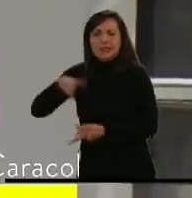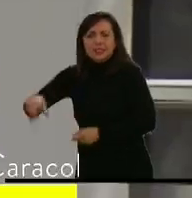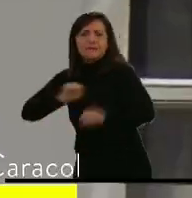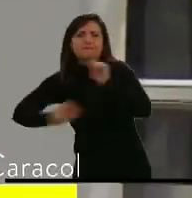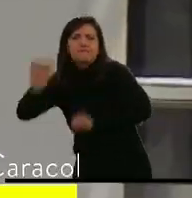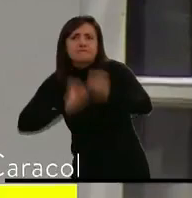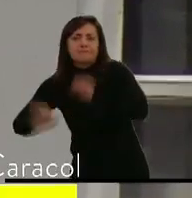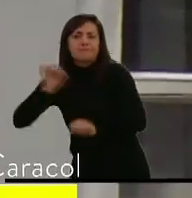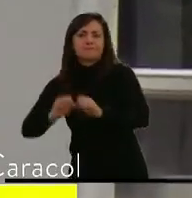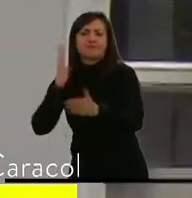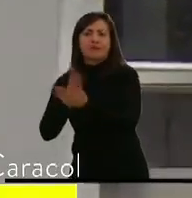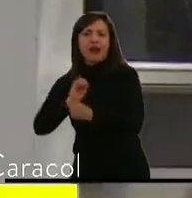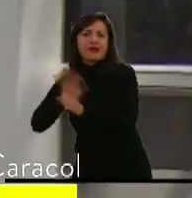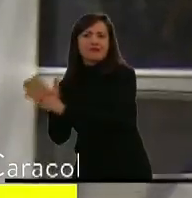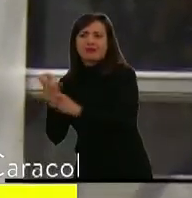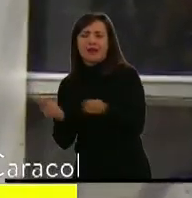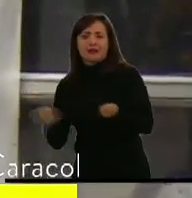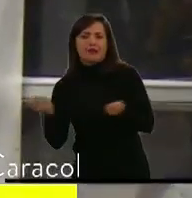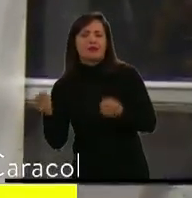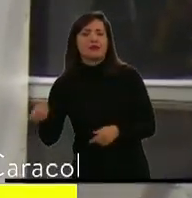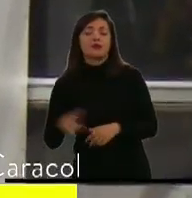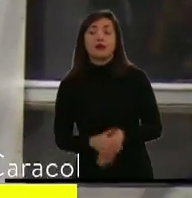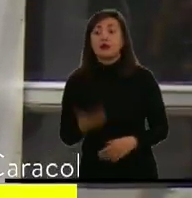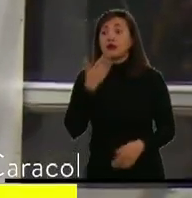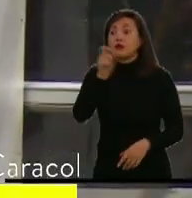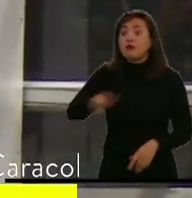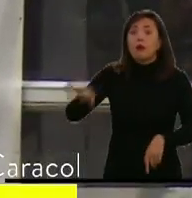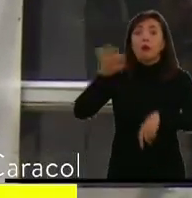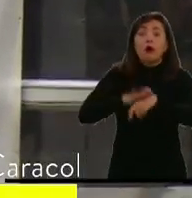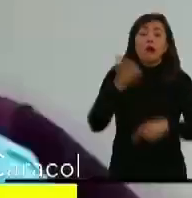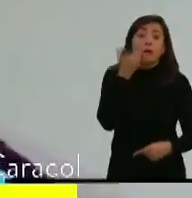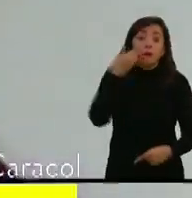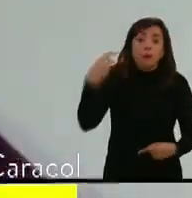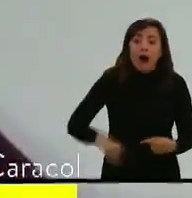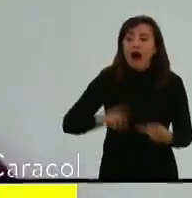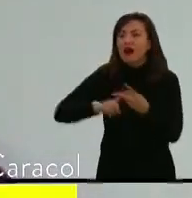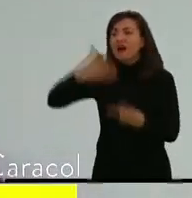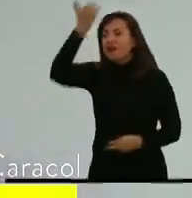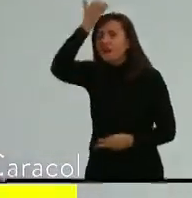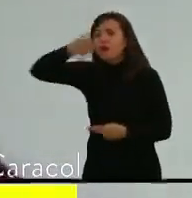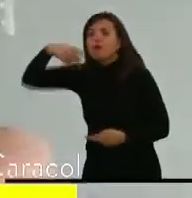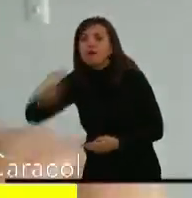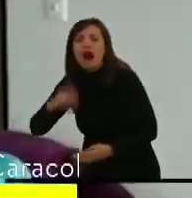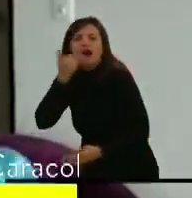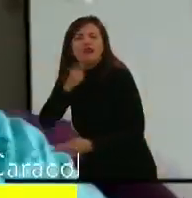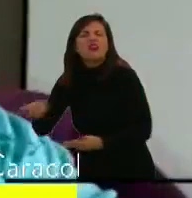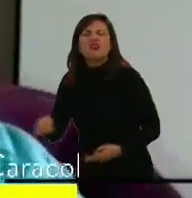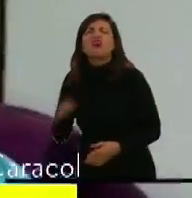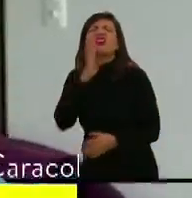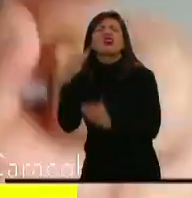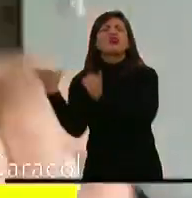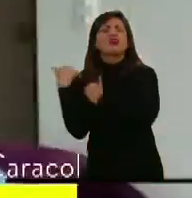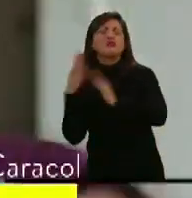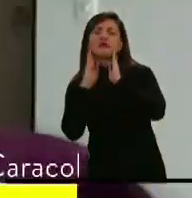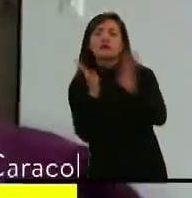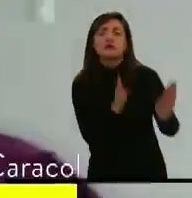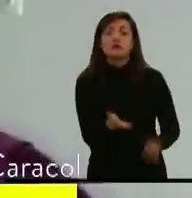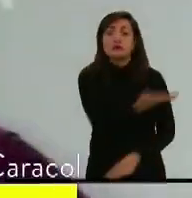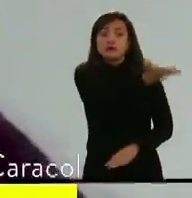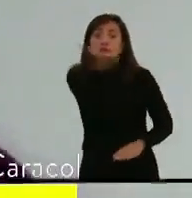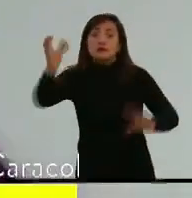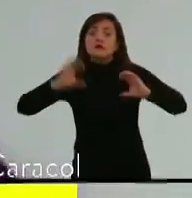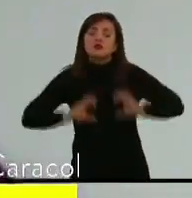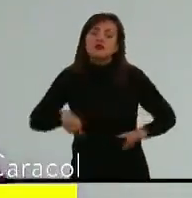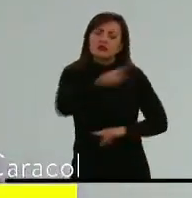COVID-19. Si los médicos se enferman, si las enfermeras se enferman, ¿quién va a atender a los pacientes? Señores ciudadanos, ustedes tienen que